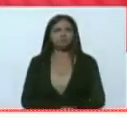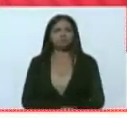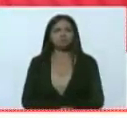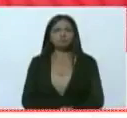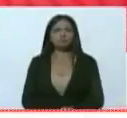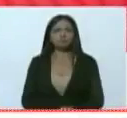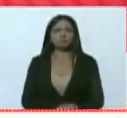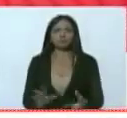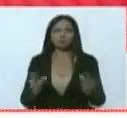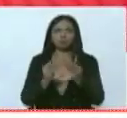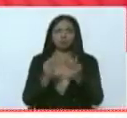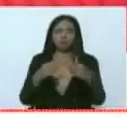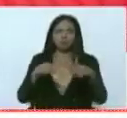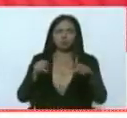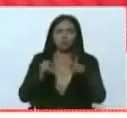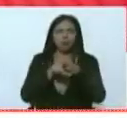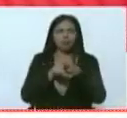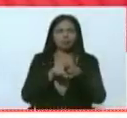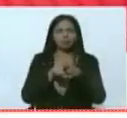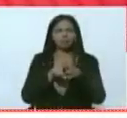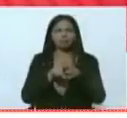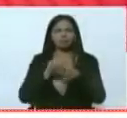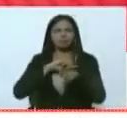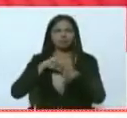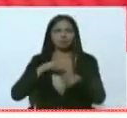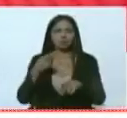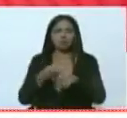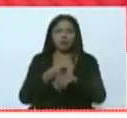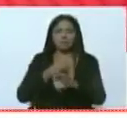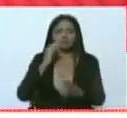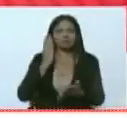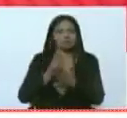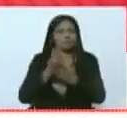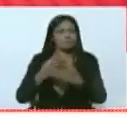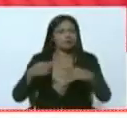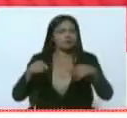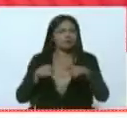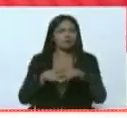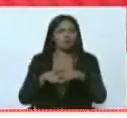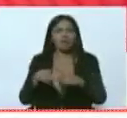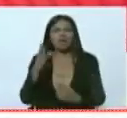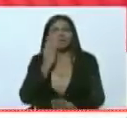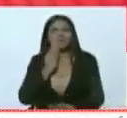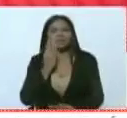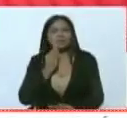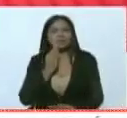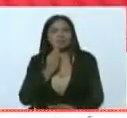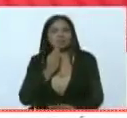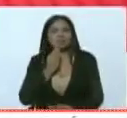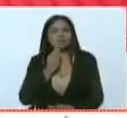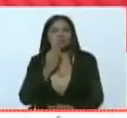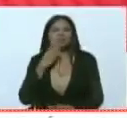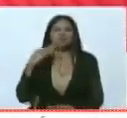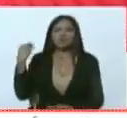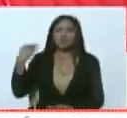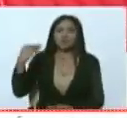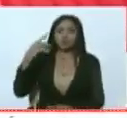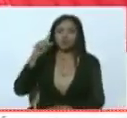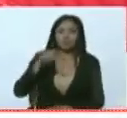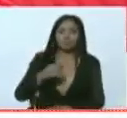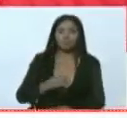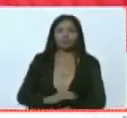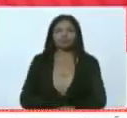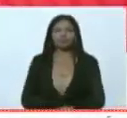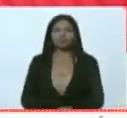Se resume la ecuación que hemos buscado siempre. Experiencia y juventud.